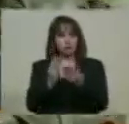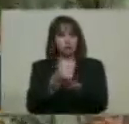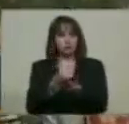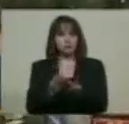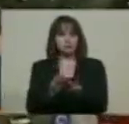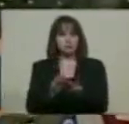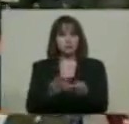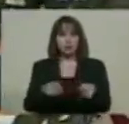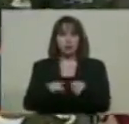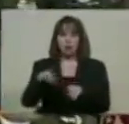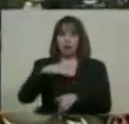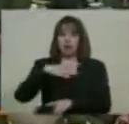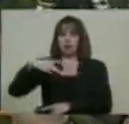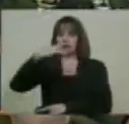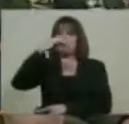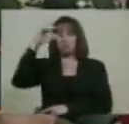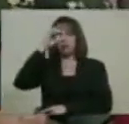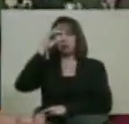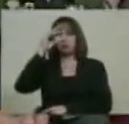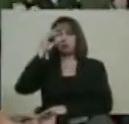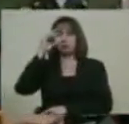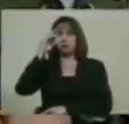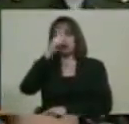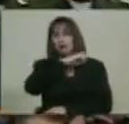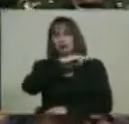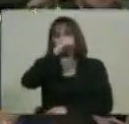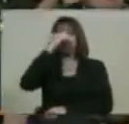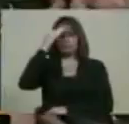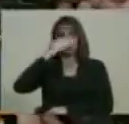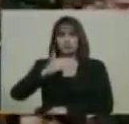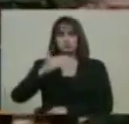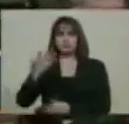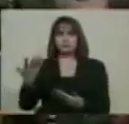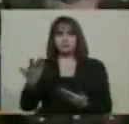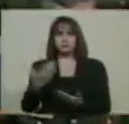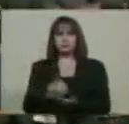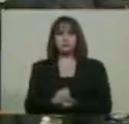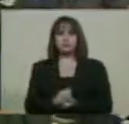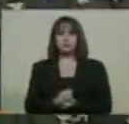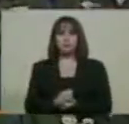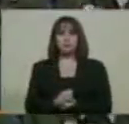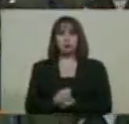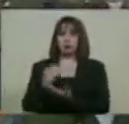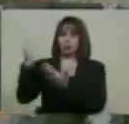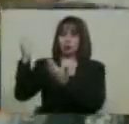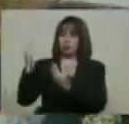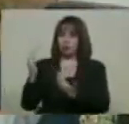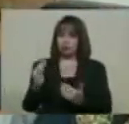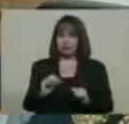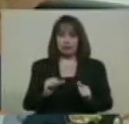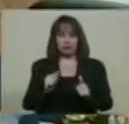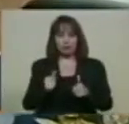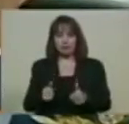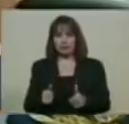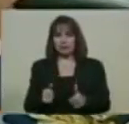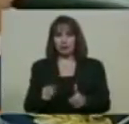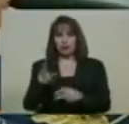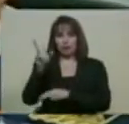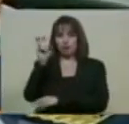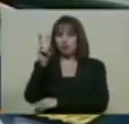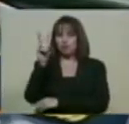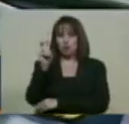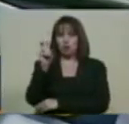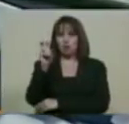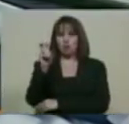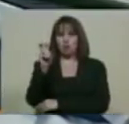espíritu del cadete, en la mirada del cadete, en esa fuerza que uno recibe cuando llega a las puertas de las academias